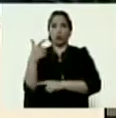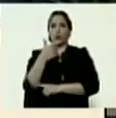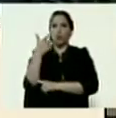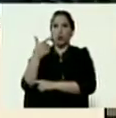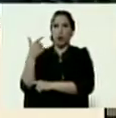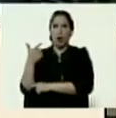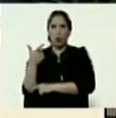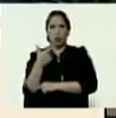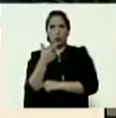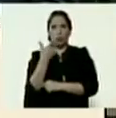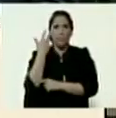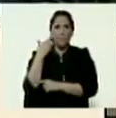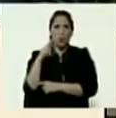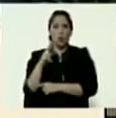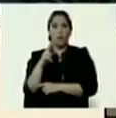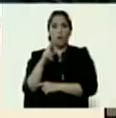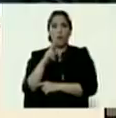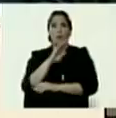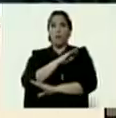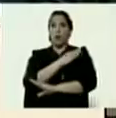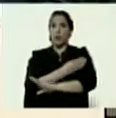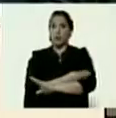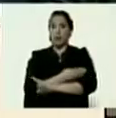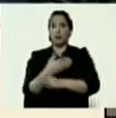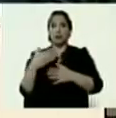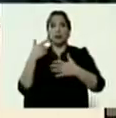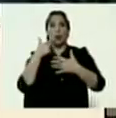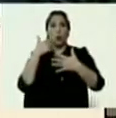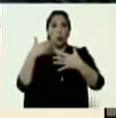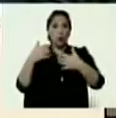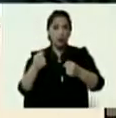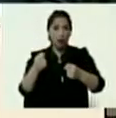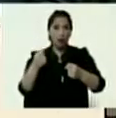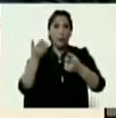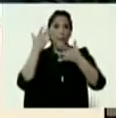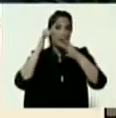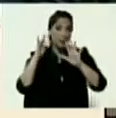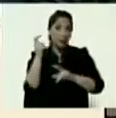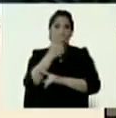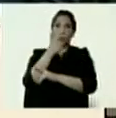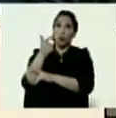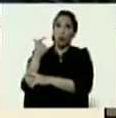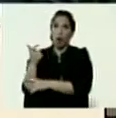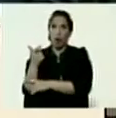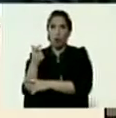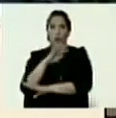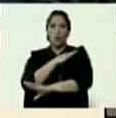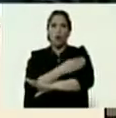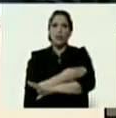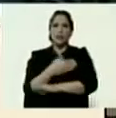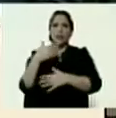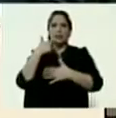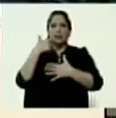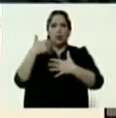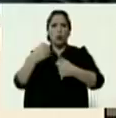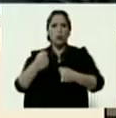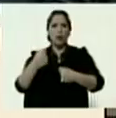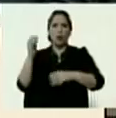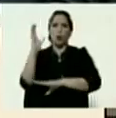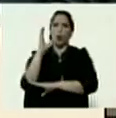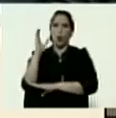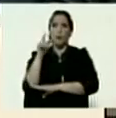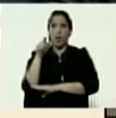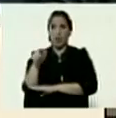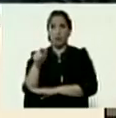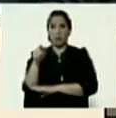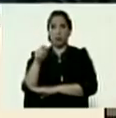por la Fuerza de Seguridad, aparentemente buscados por la Fuerza de Seguridad de Colombia y buscados, el cabecilla de ellos capturado,